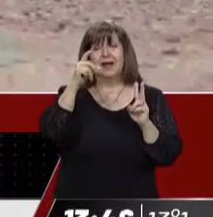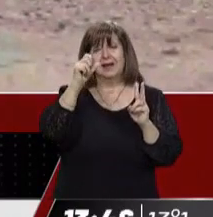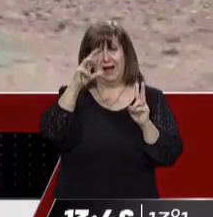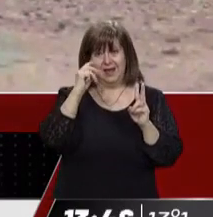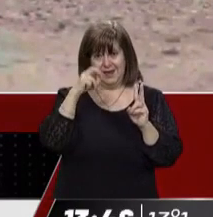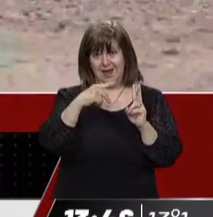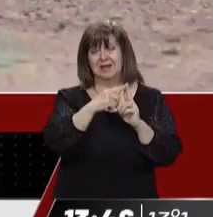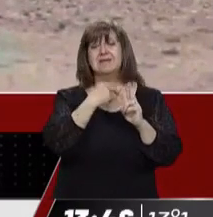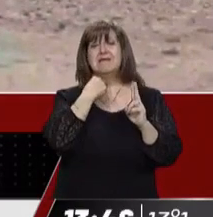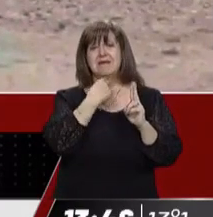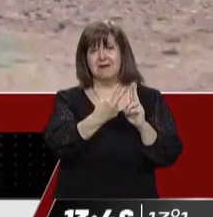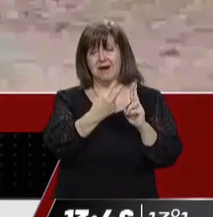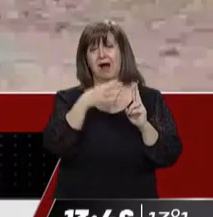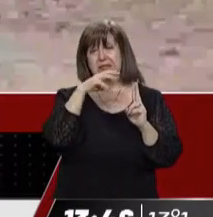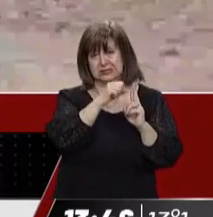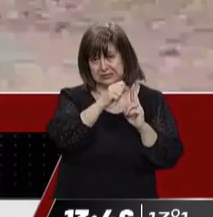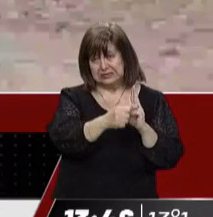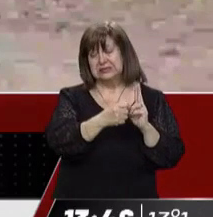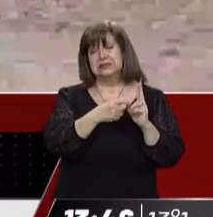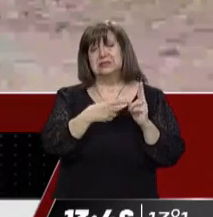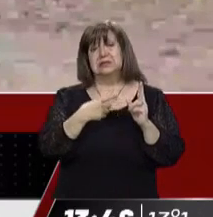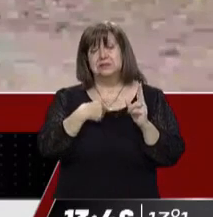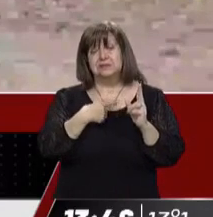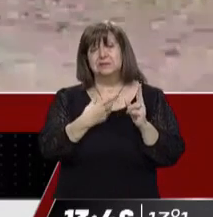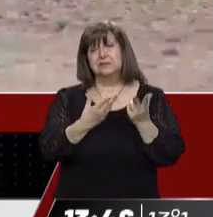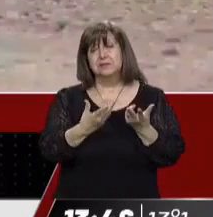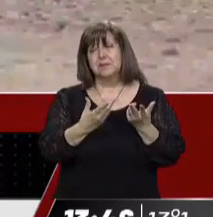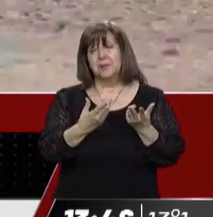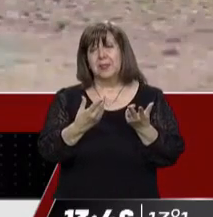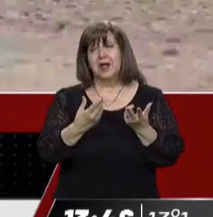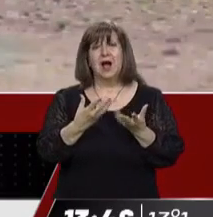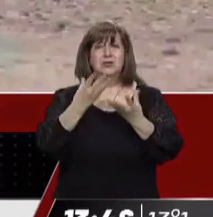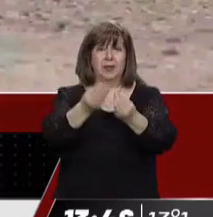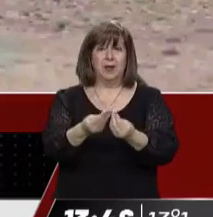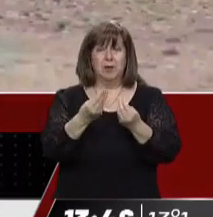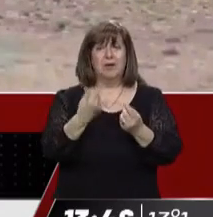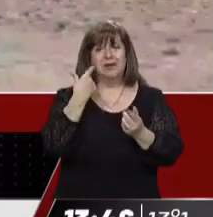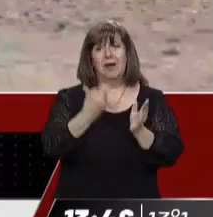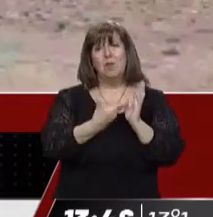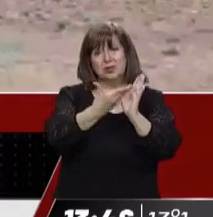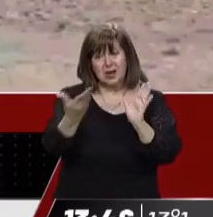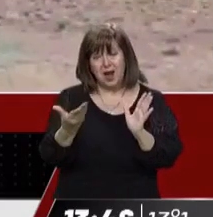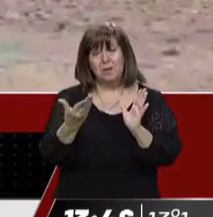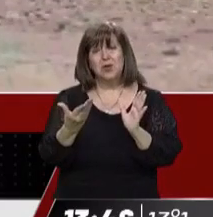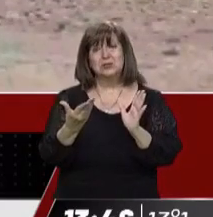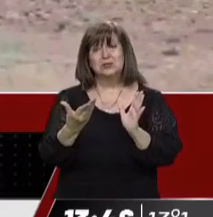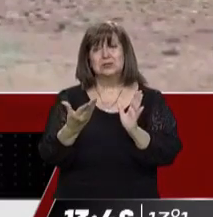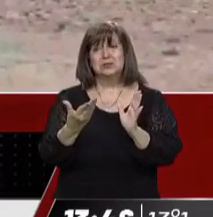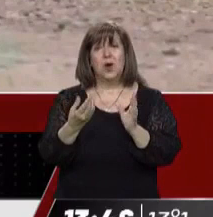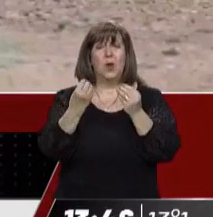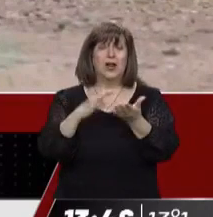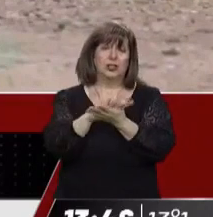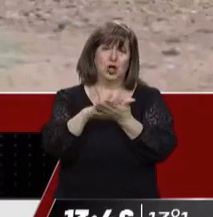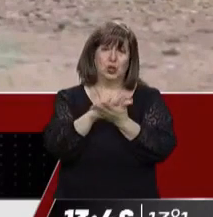digo nos vamos así con como vacíos digamos porque En definitiva mostramos la misma realidad que se repite se repite y